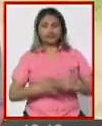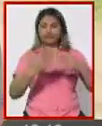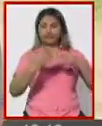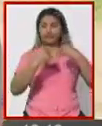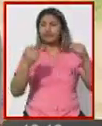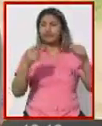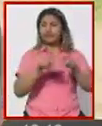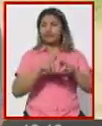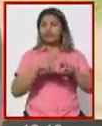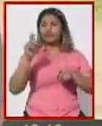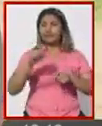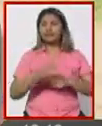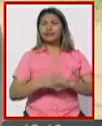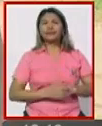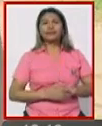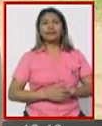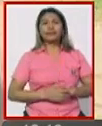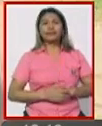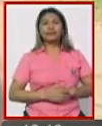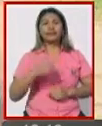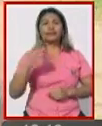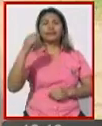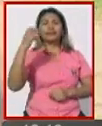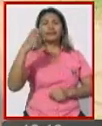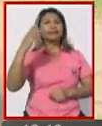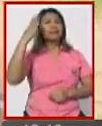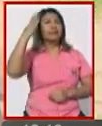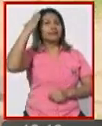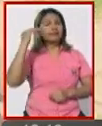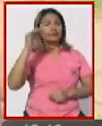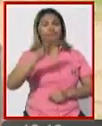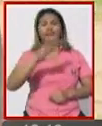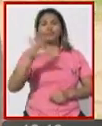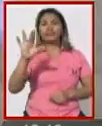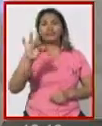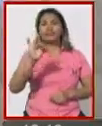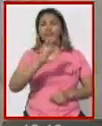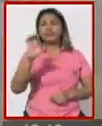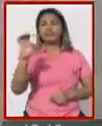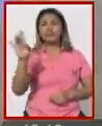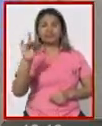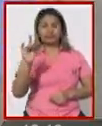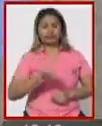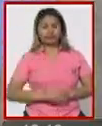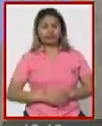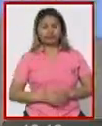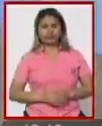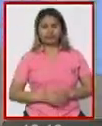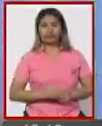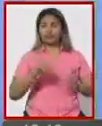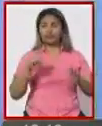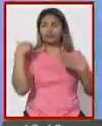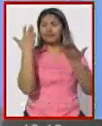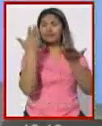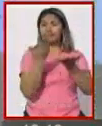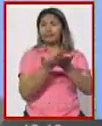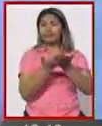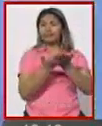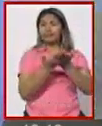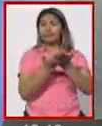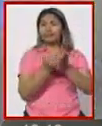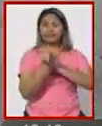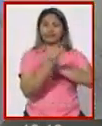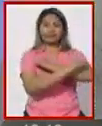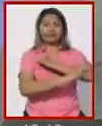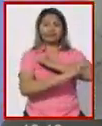de eso, necesita sacar la tomografía que vale a 400 a 800 bolivianos. Yo he venido de San Pablo de